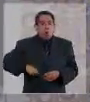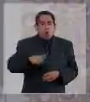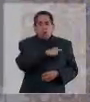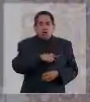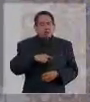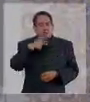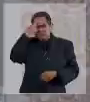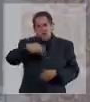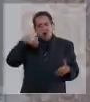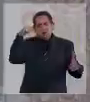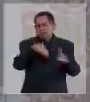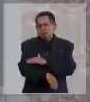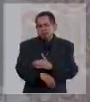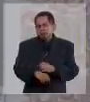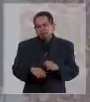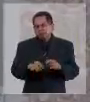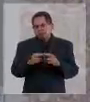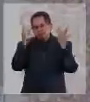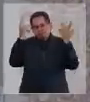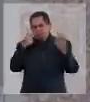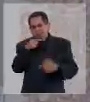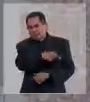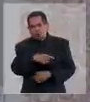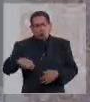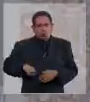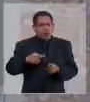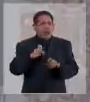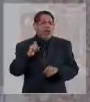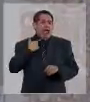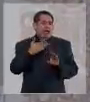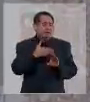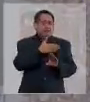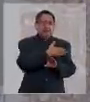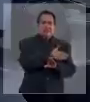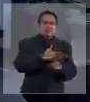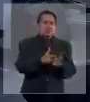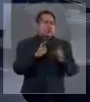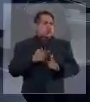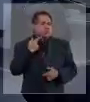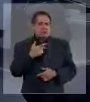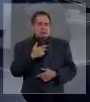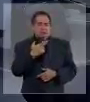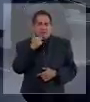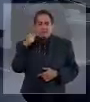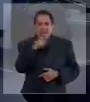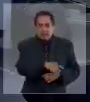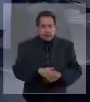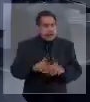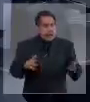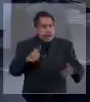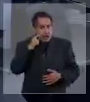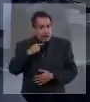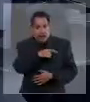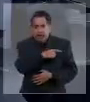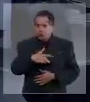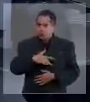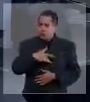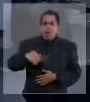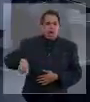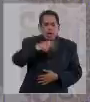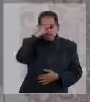los tres. Tienen sus antecedentes de partidos políticos. El tema económico creo que es el que le duele a los